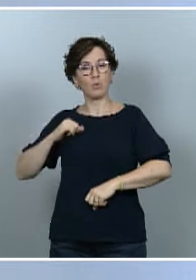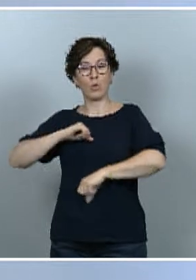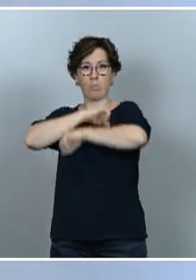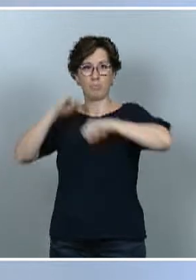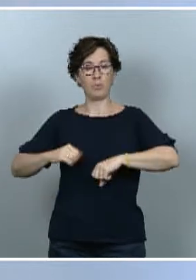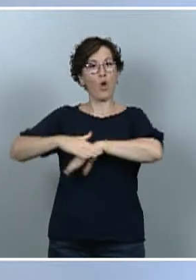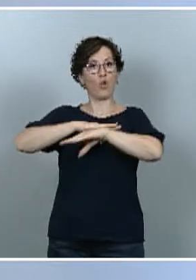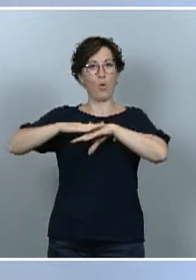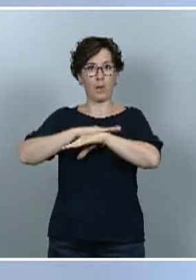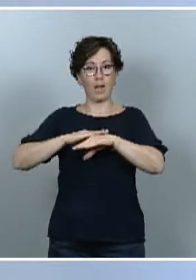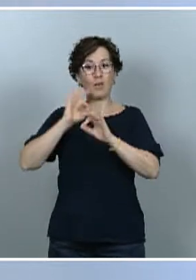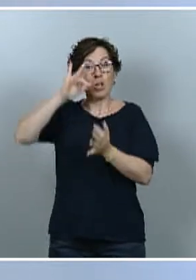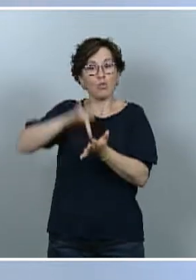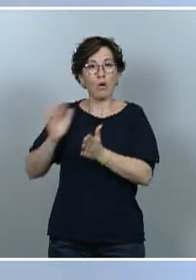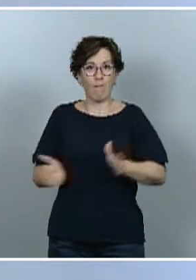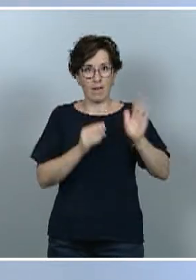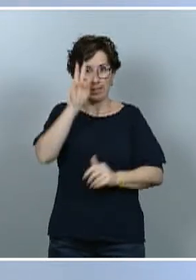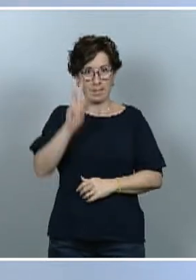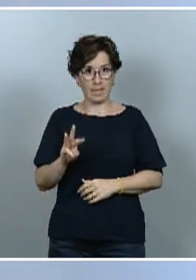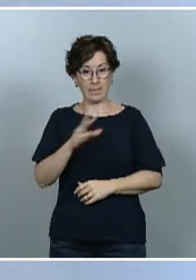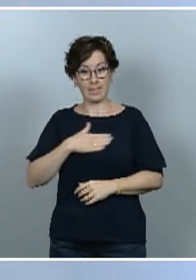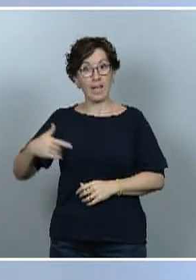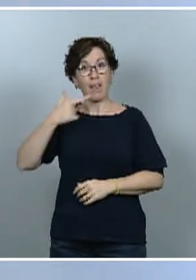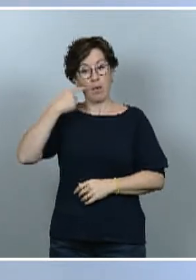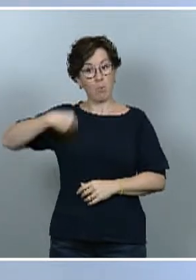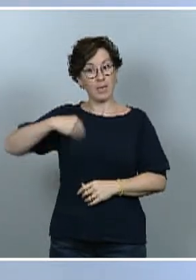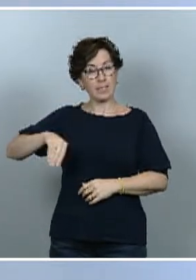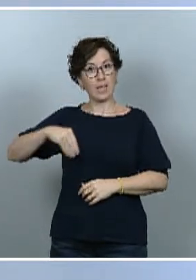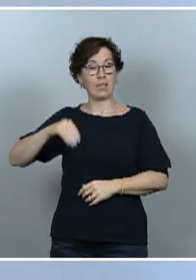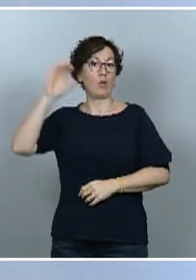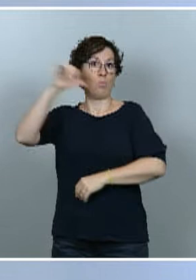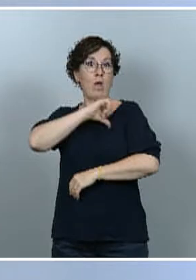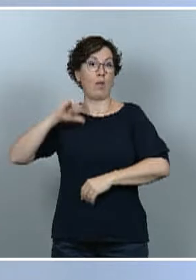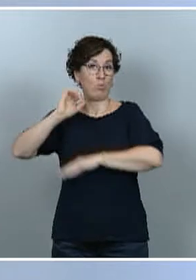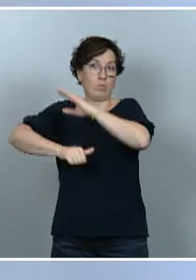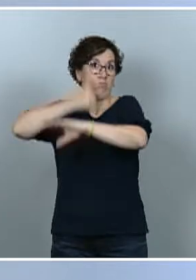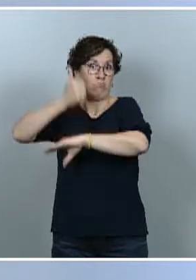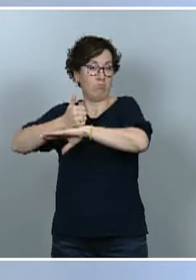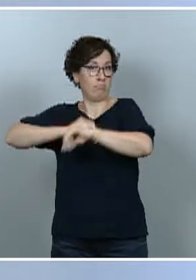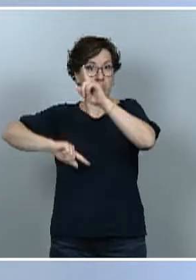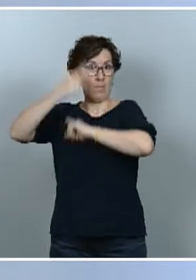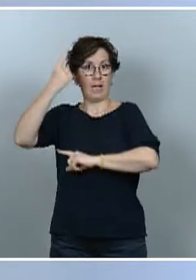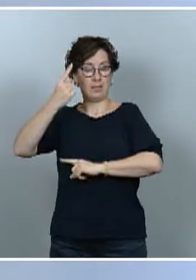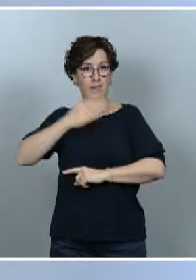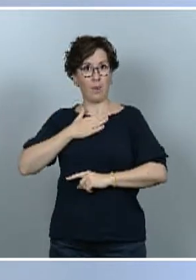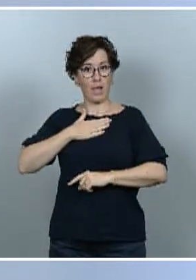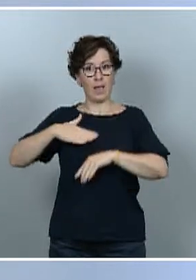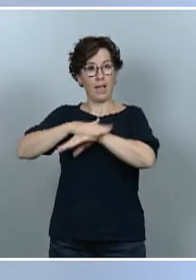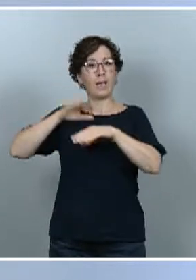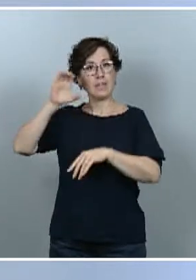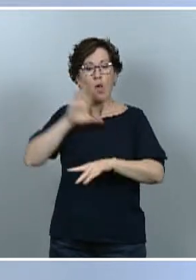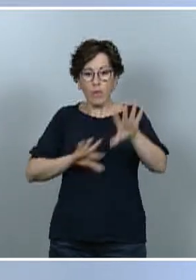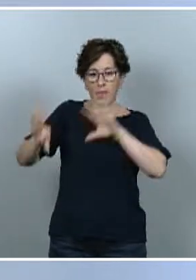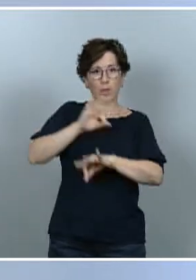quiere decir que el presidente de la comunidad autónoma, como máxima autoridad ordinaria del Estado, va a poder tomar decisiones en cuanto a